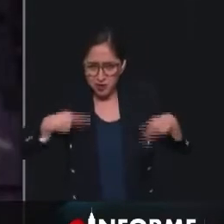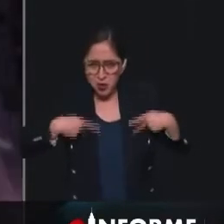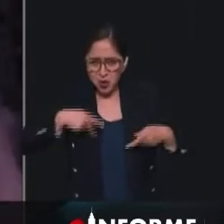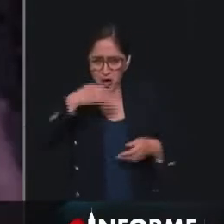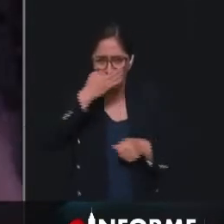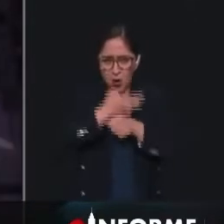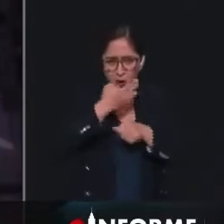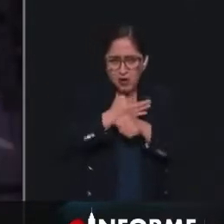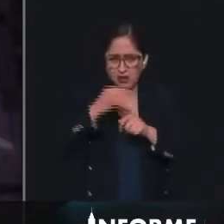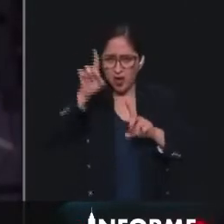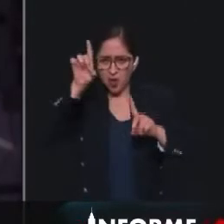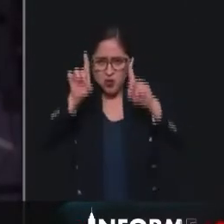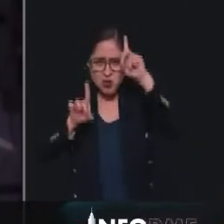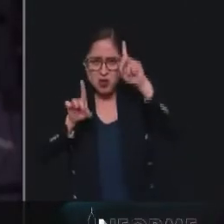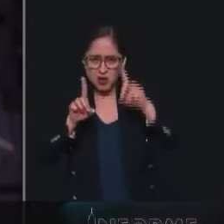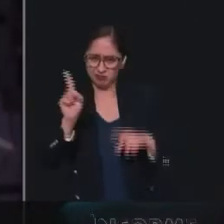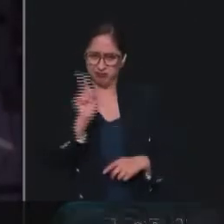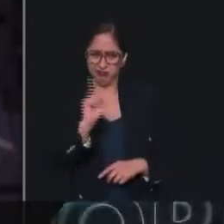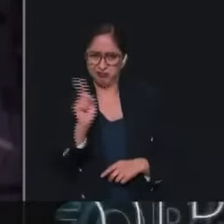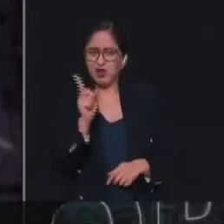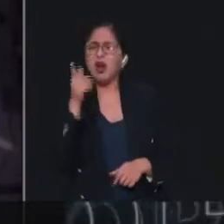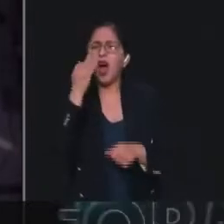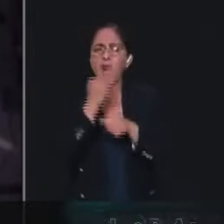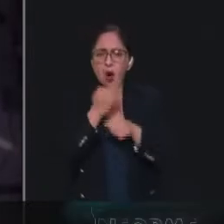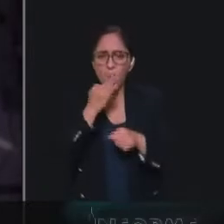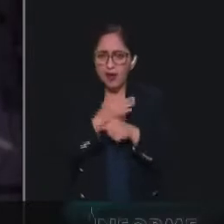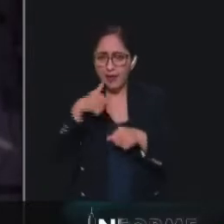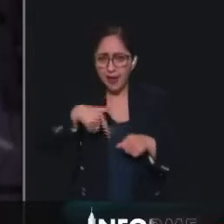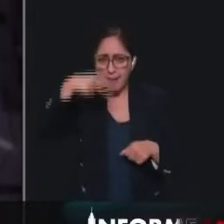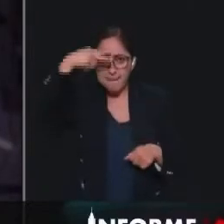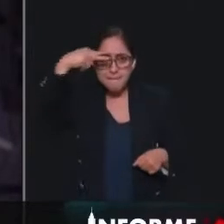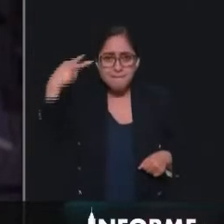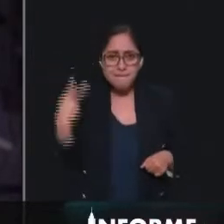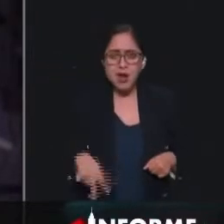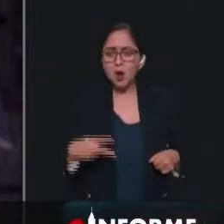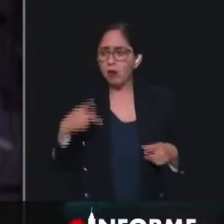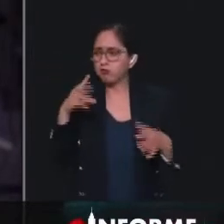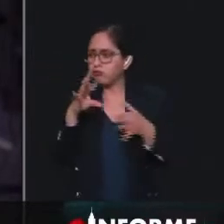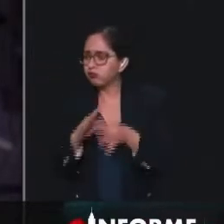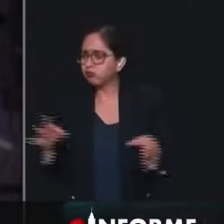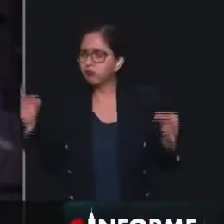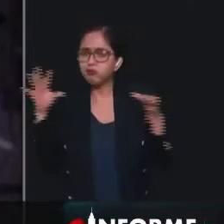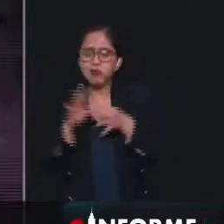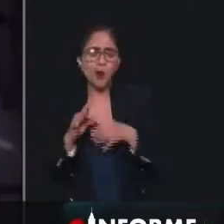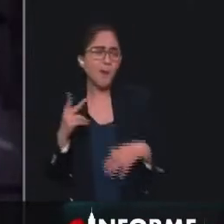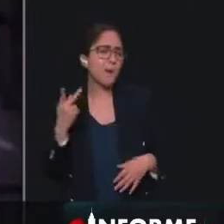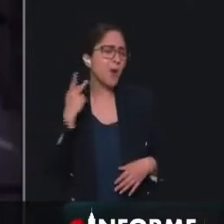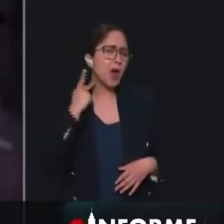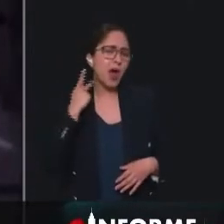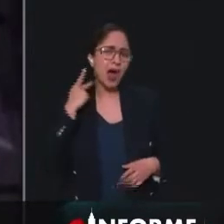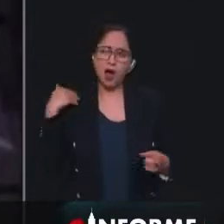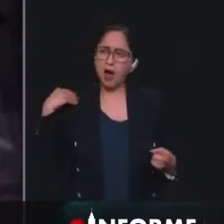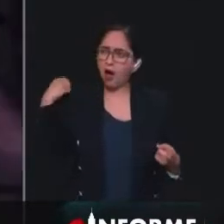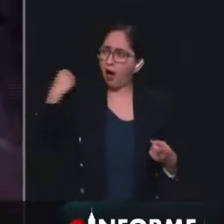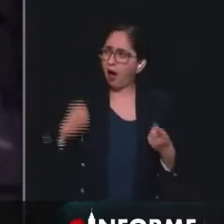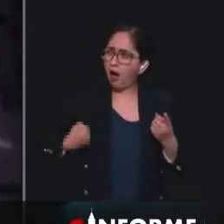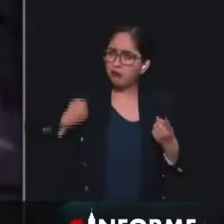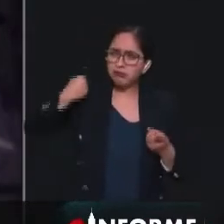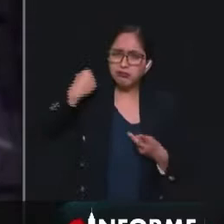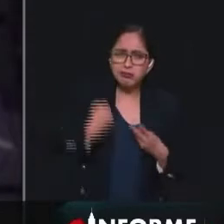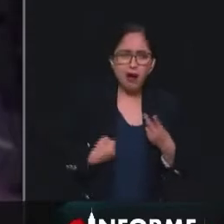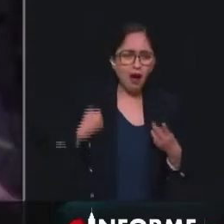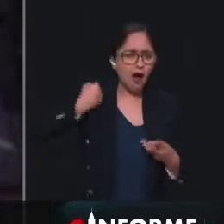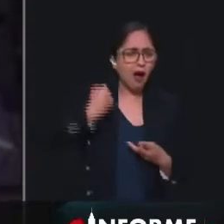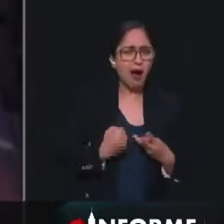una intensa discusión política, como no la había vivido en décadas. Bueno, en toda mi vida